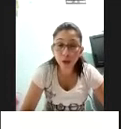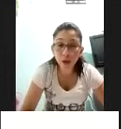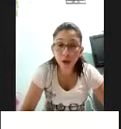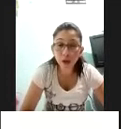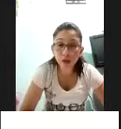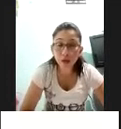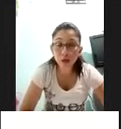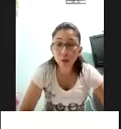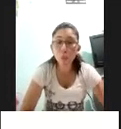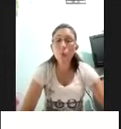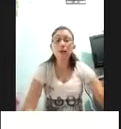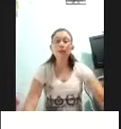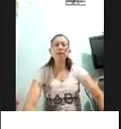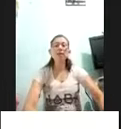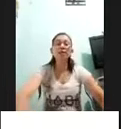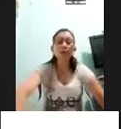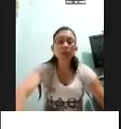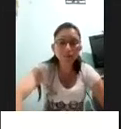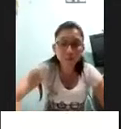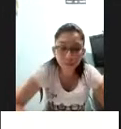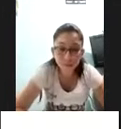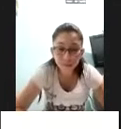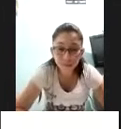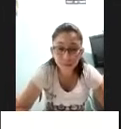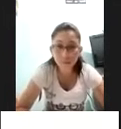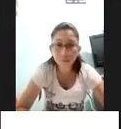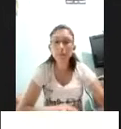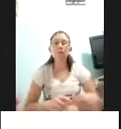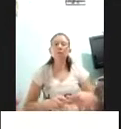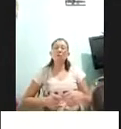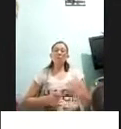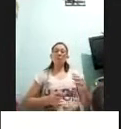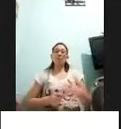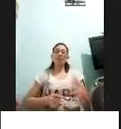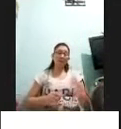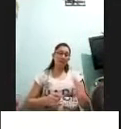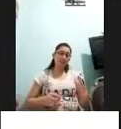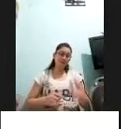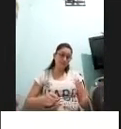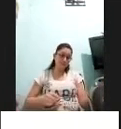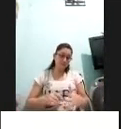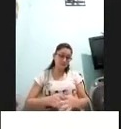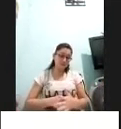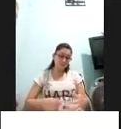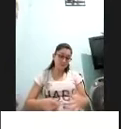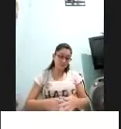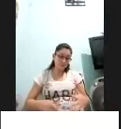F, G, H, I, J,